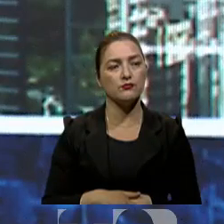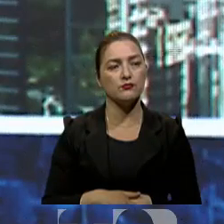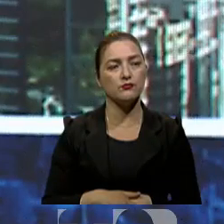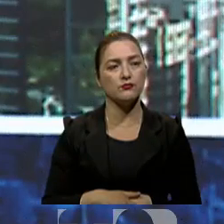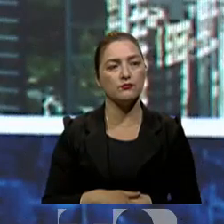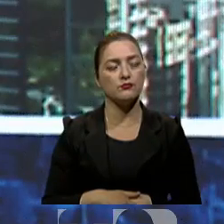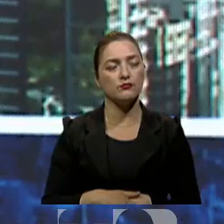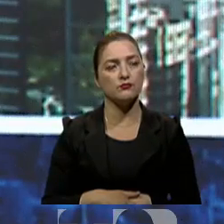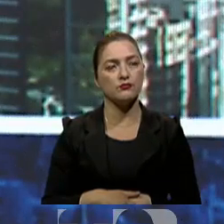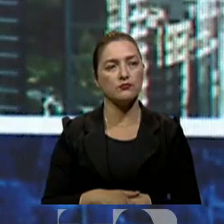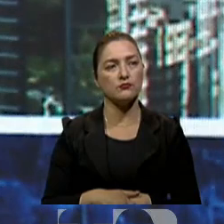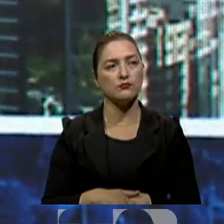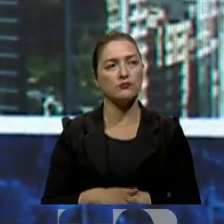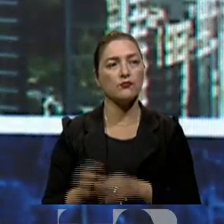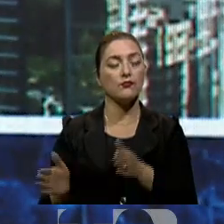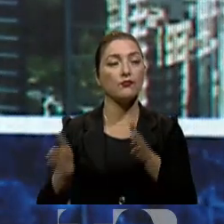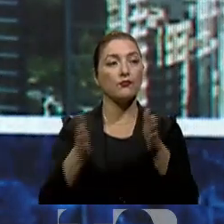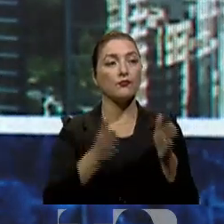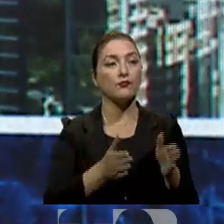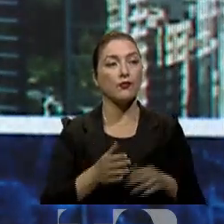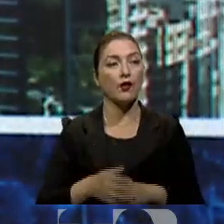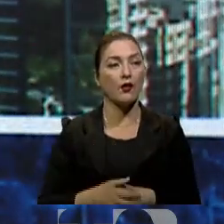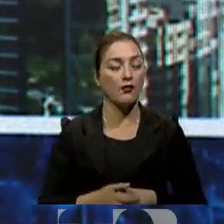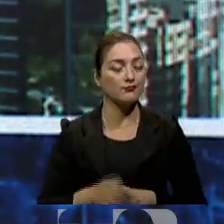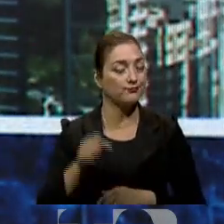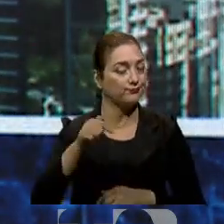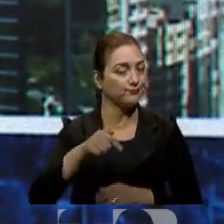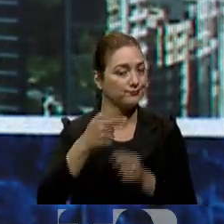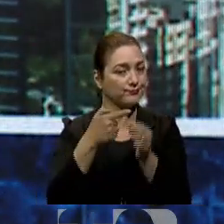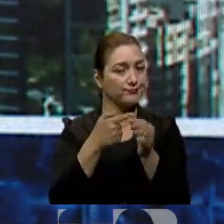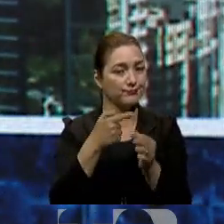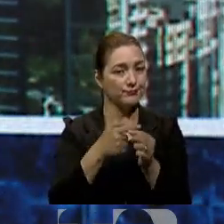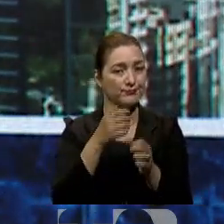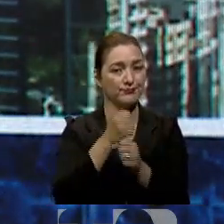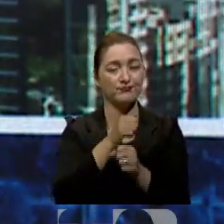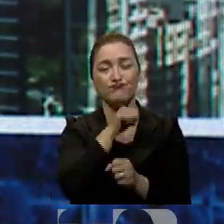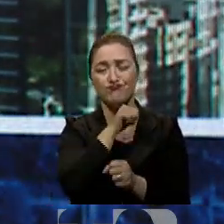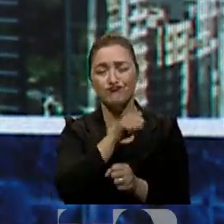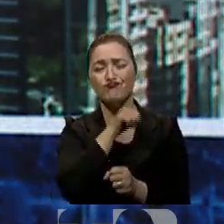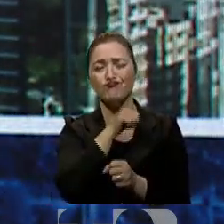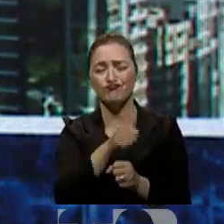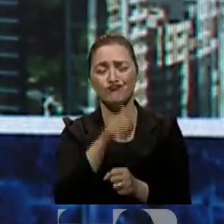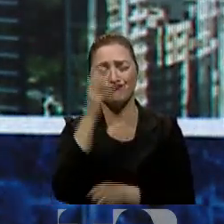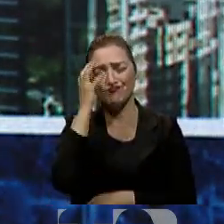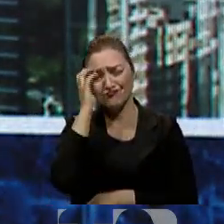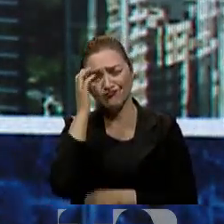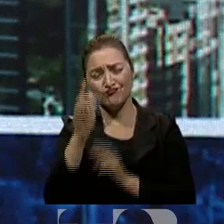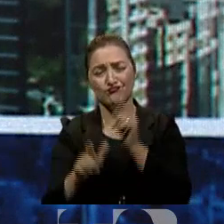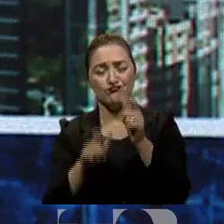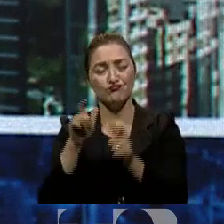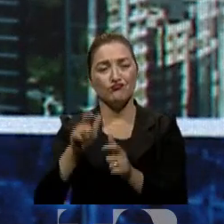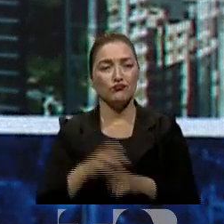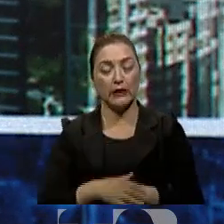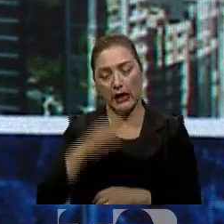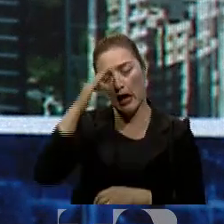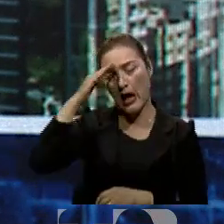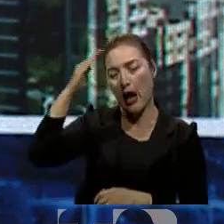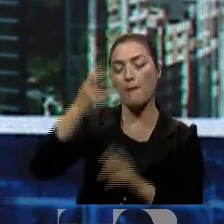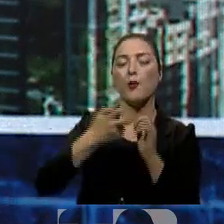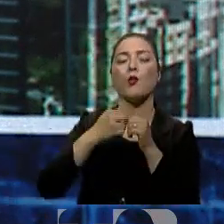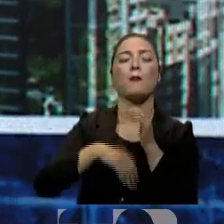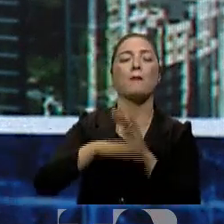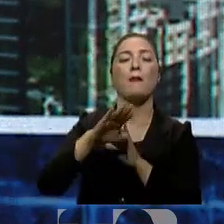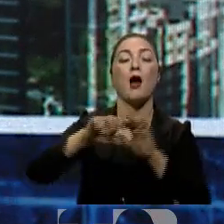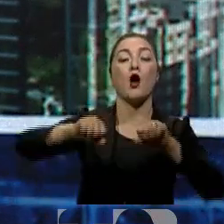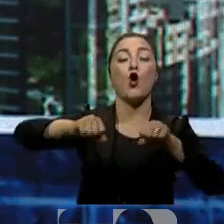Y la inseguridad en la capital preocupa a la ciudadanía. La policía asegura que uno de los principales problemas son los robos cometidos